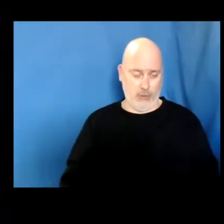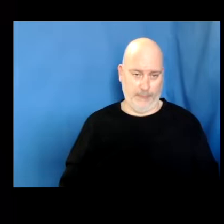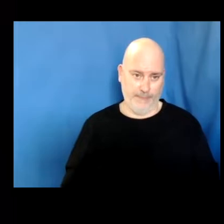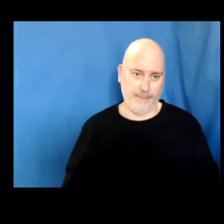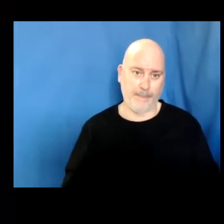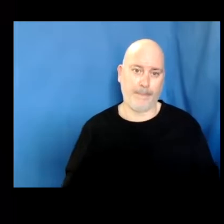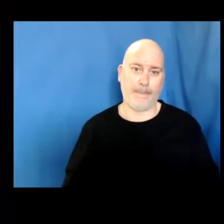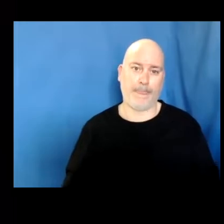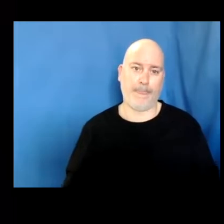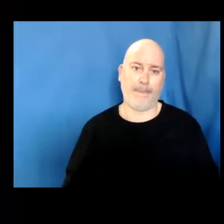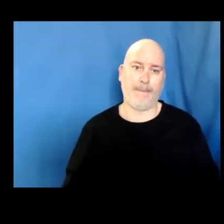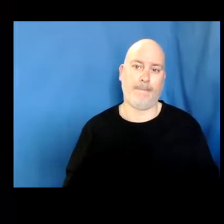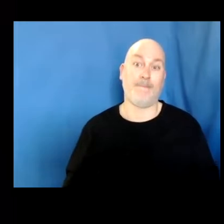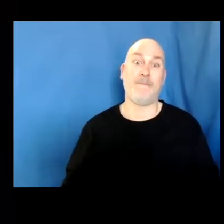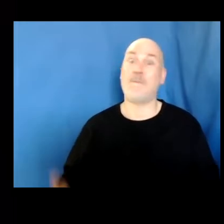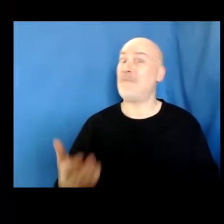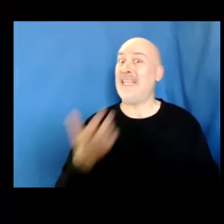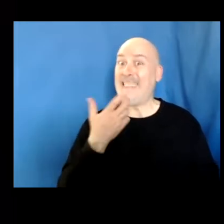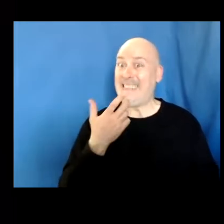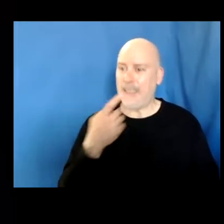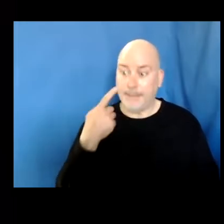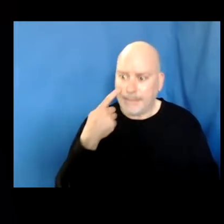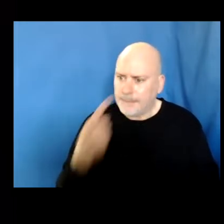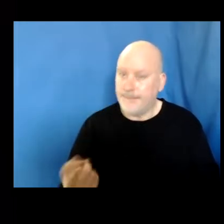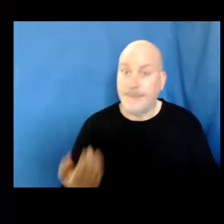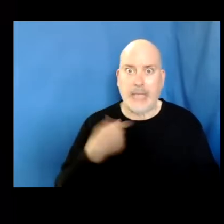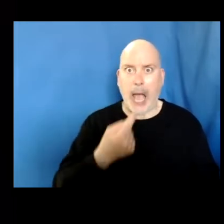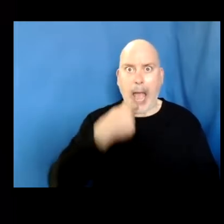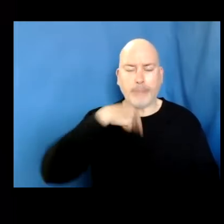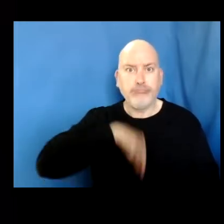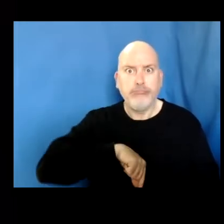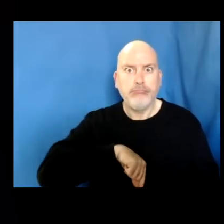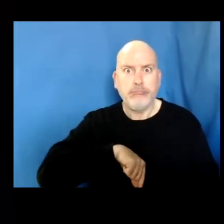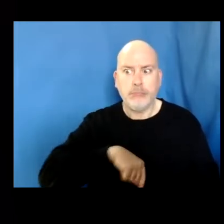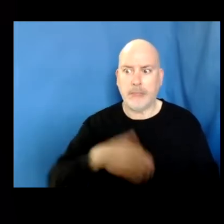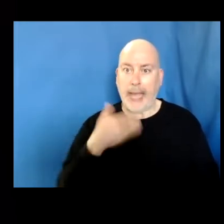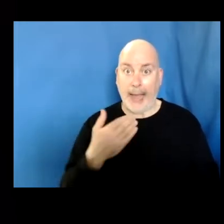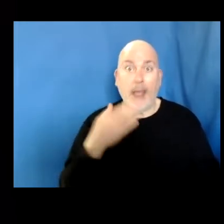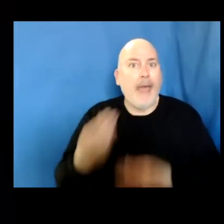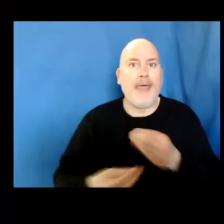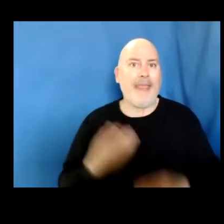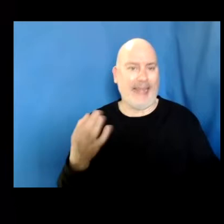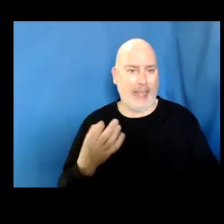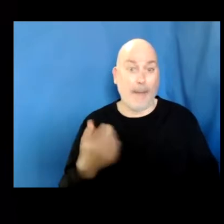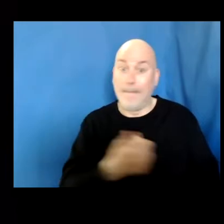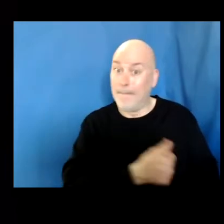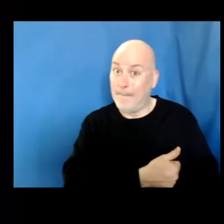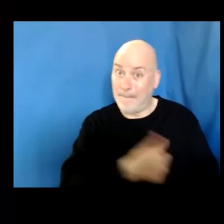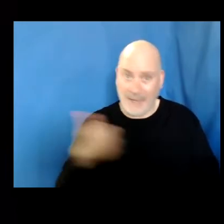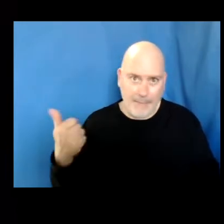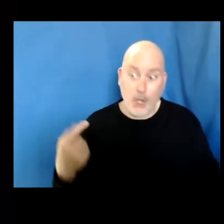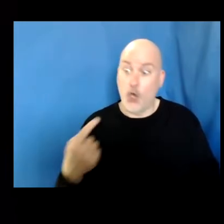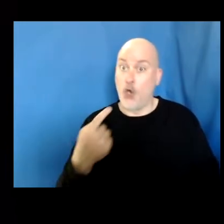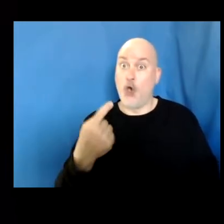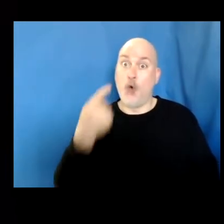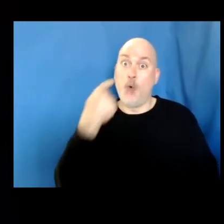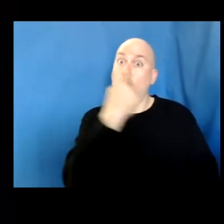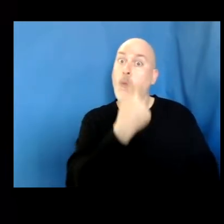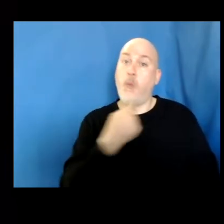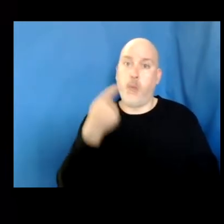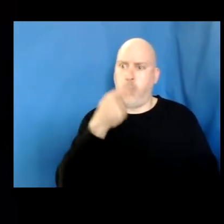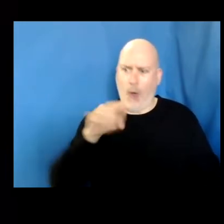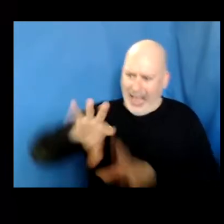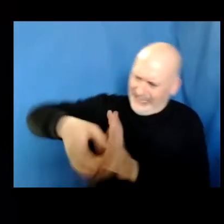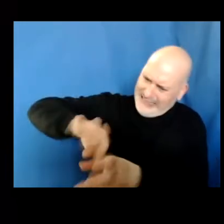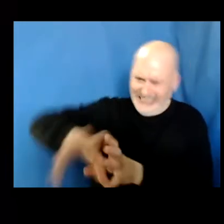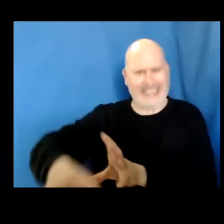¿Qué tenemos que hacer cuando sabemos que un niño se ha tragado algo? Primero, no intentar extraer el cuerpo extraño si lo vemos